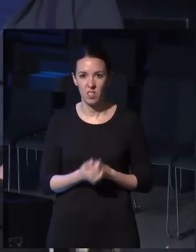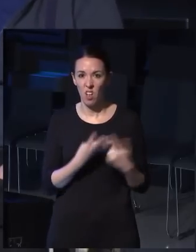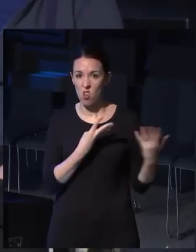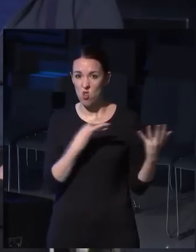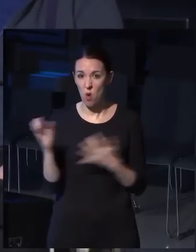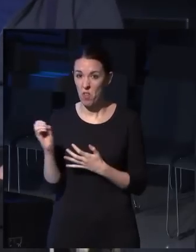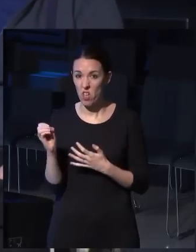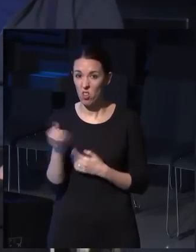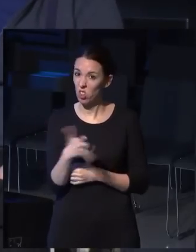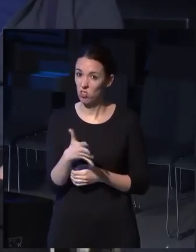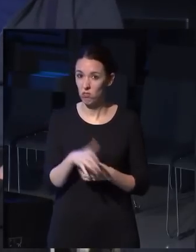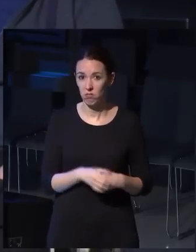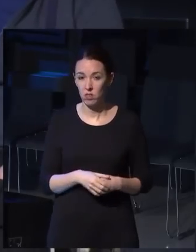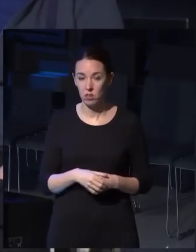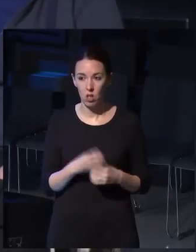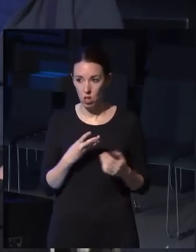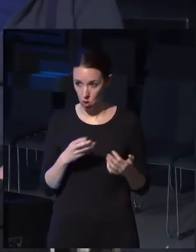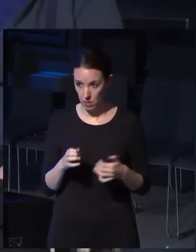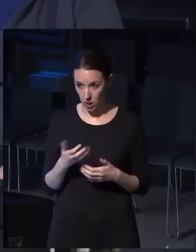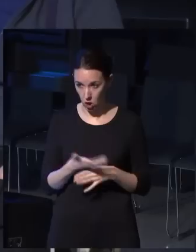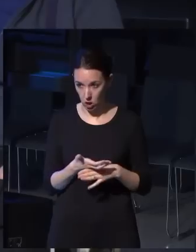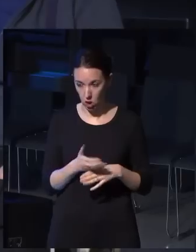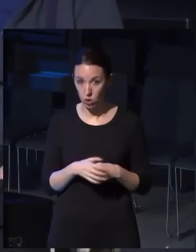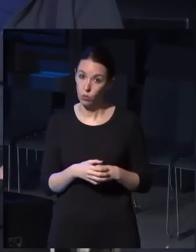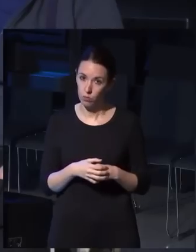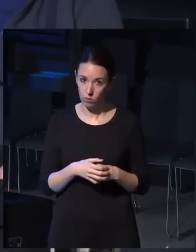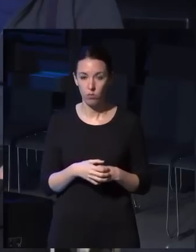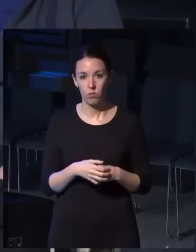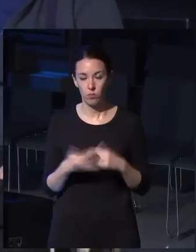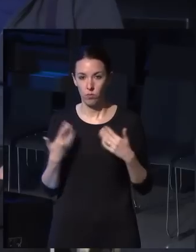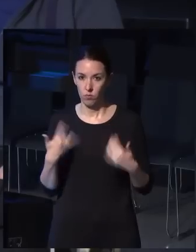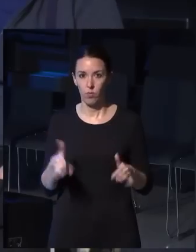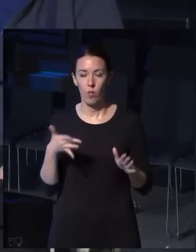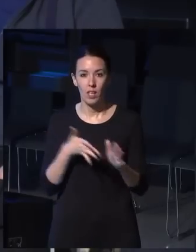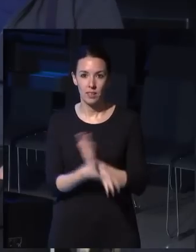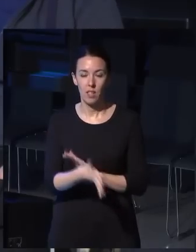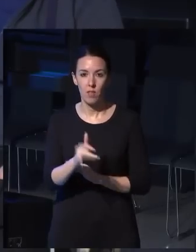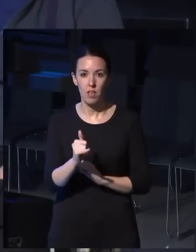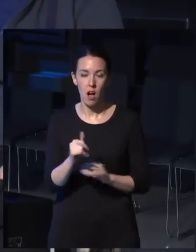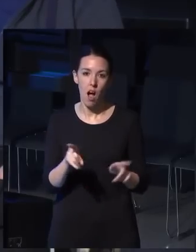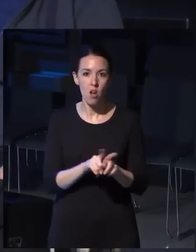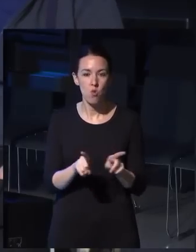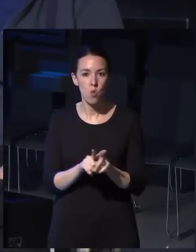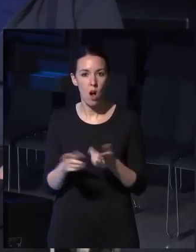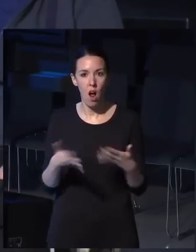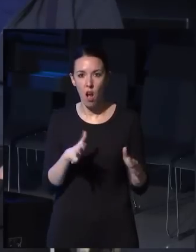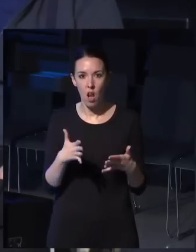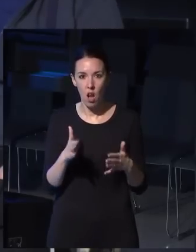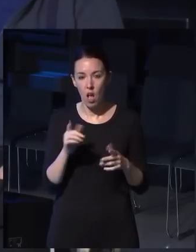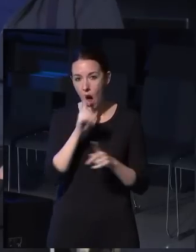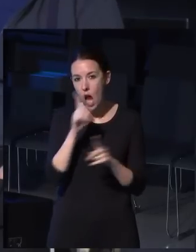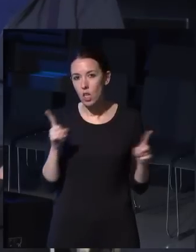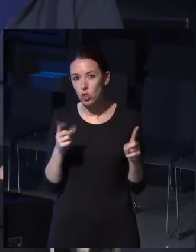900 o así. 900 discos. O sea, que eso te hace tener como aproximadamente ¿cuántos al